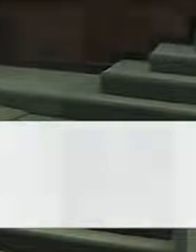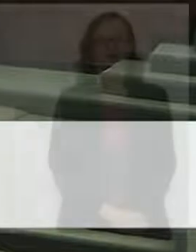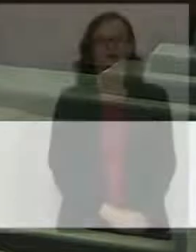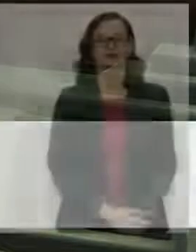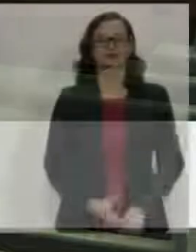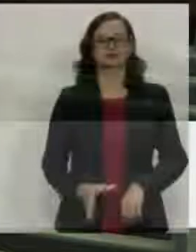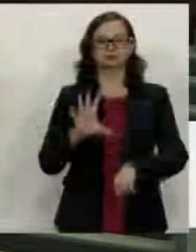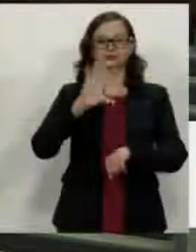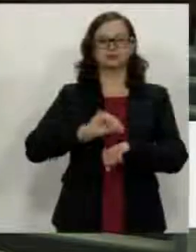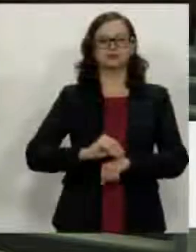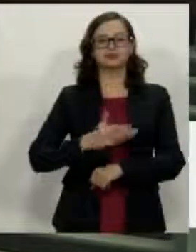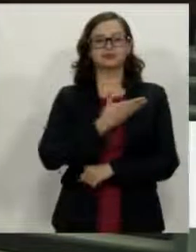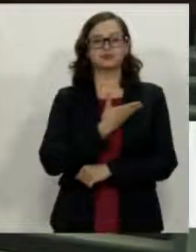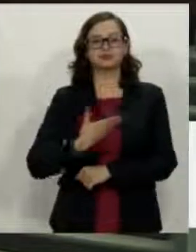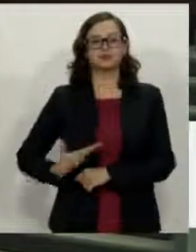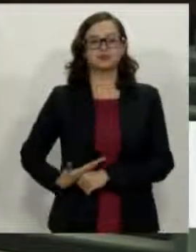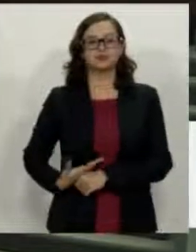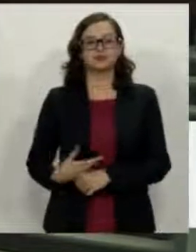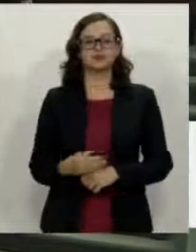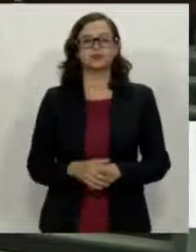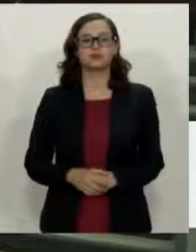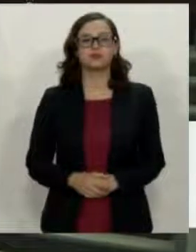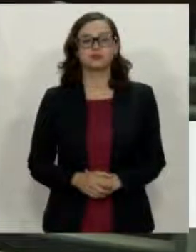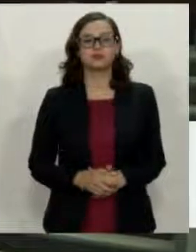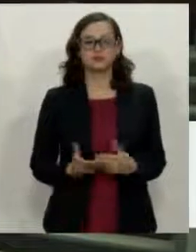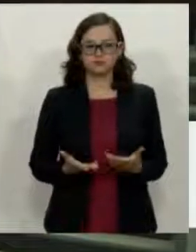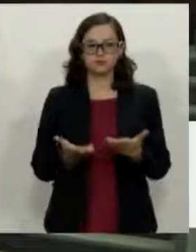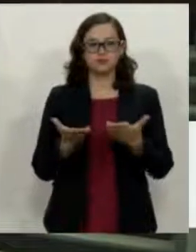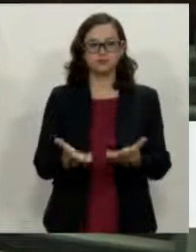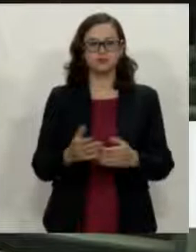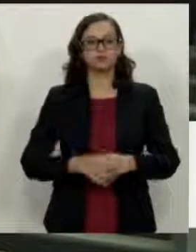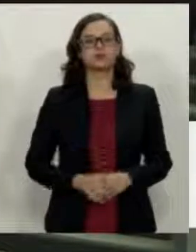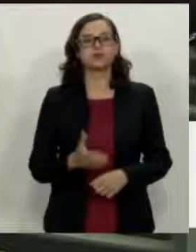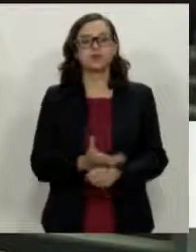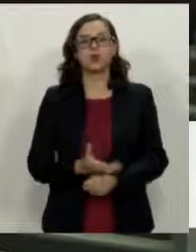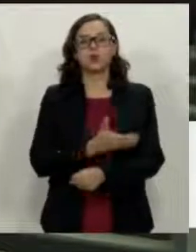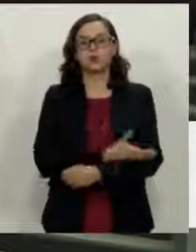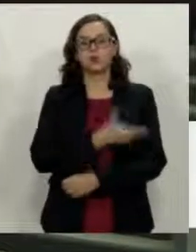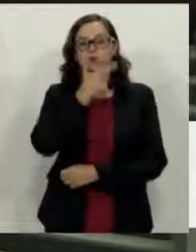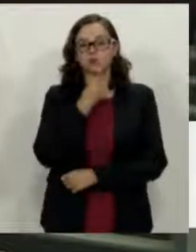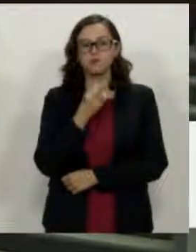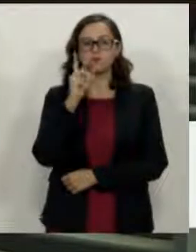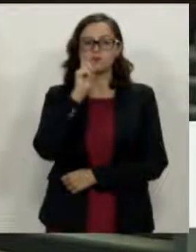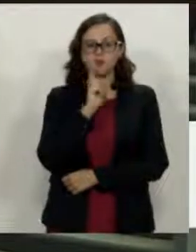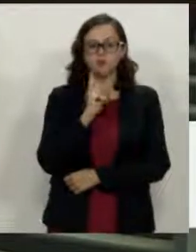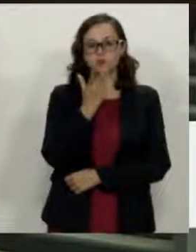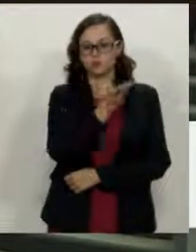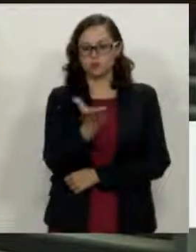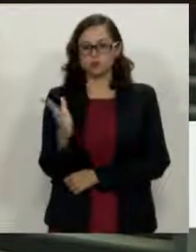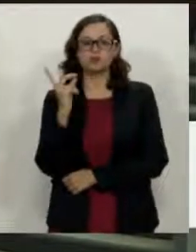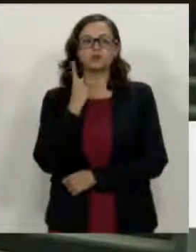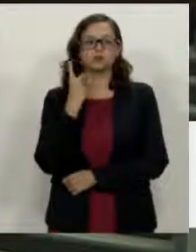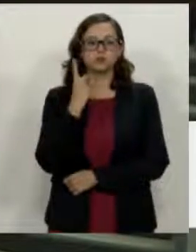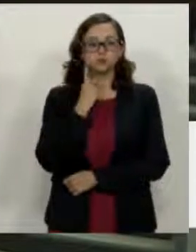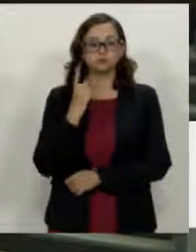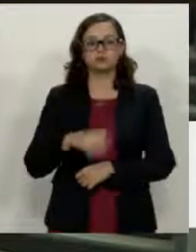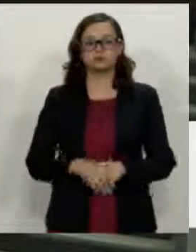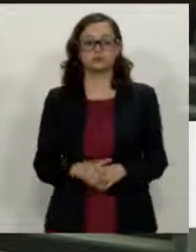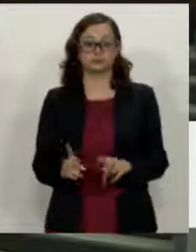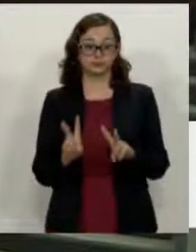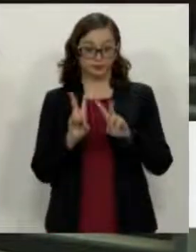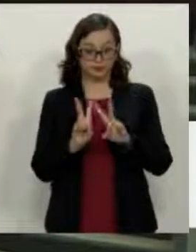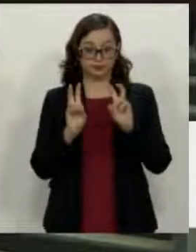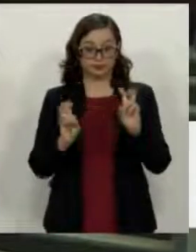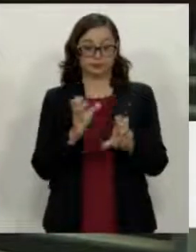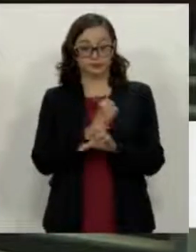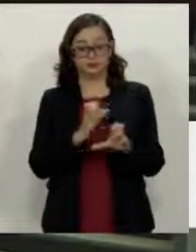Con el permiso de la presidencia. Adelante. Compañeras y compañeros diputados, la figura de extinción de